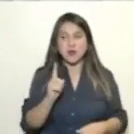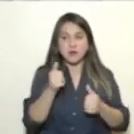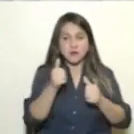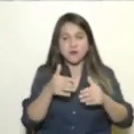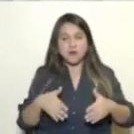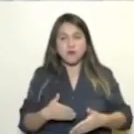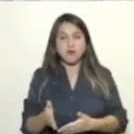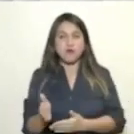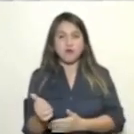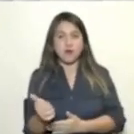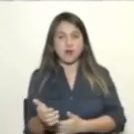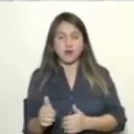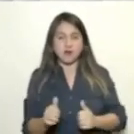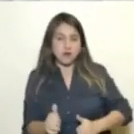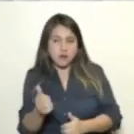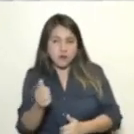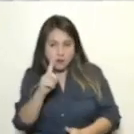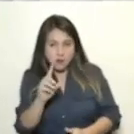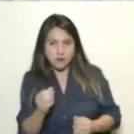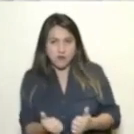viable el tener